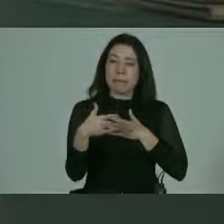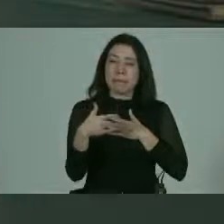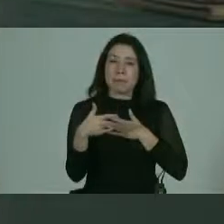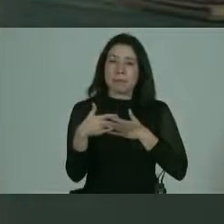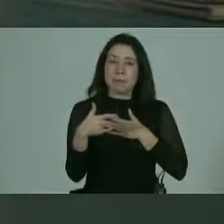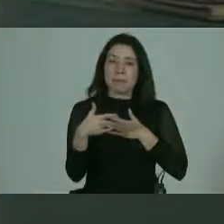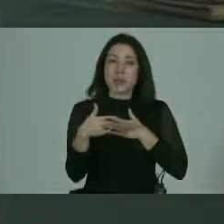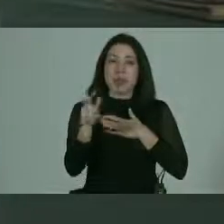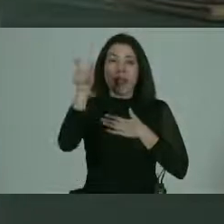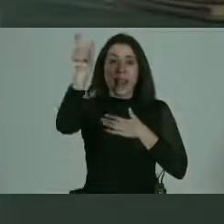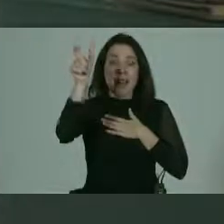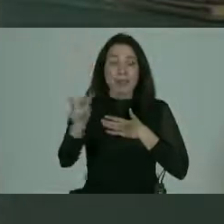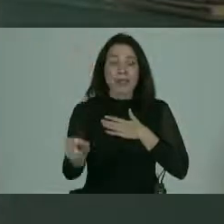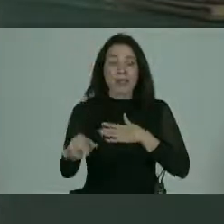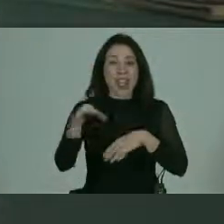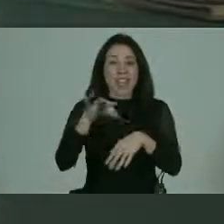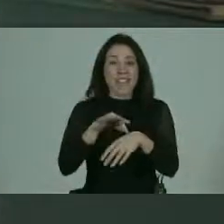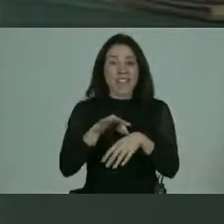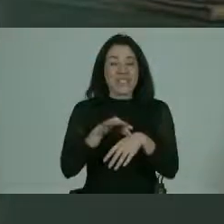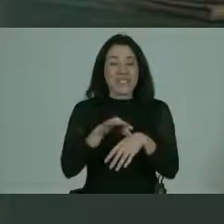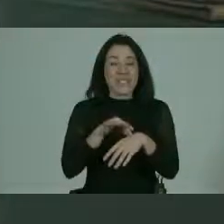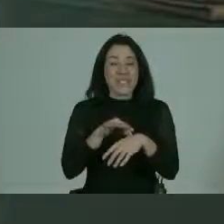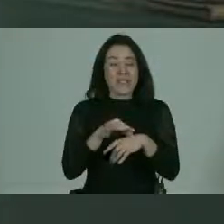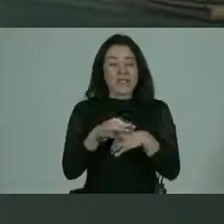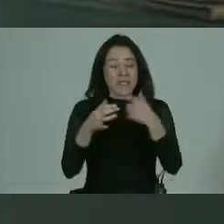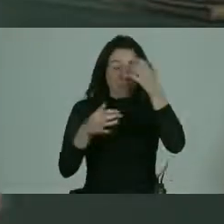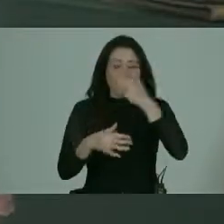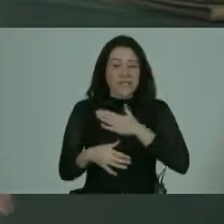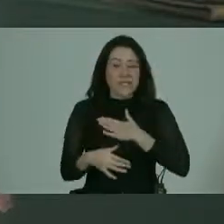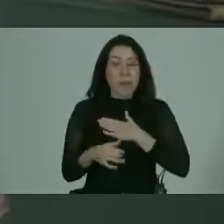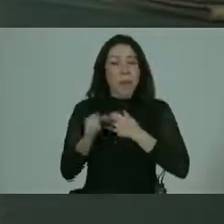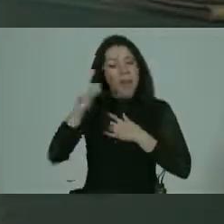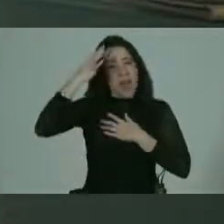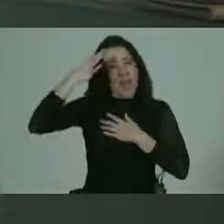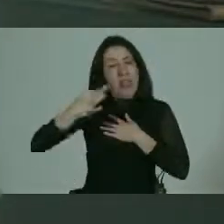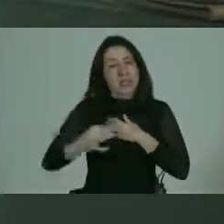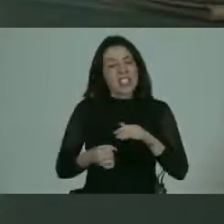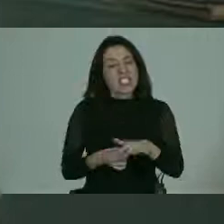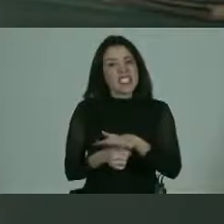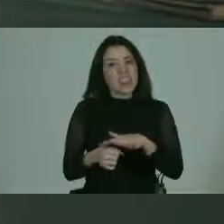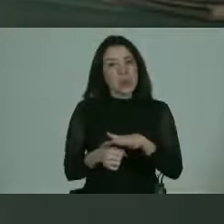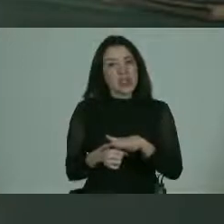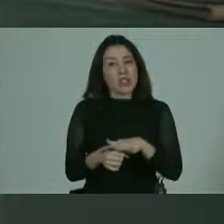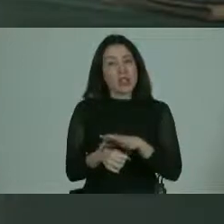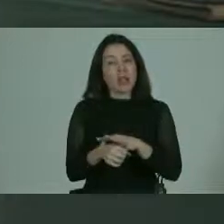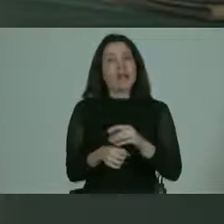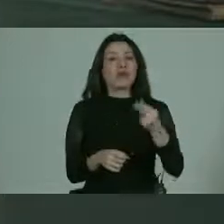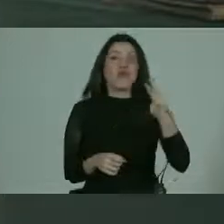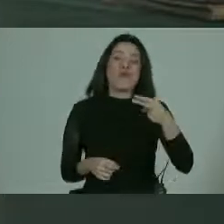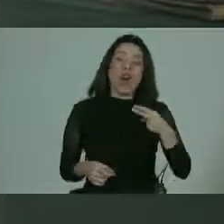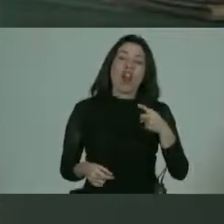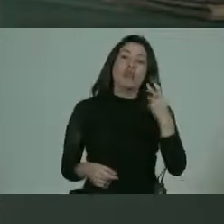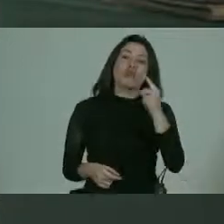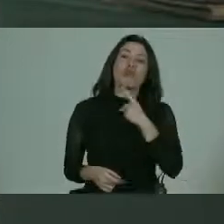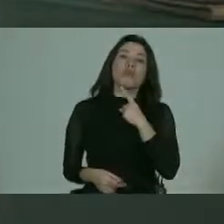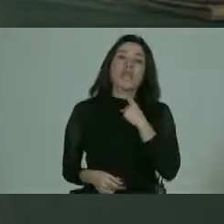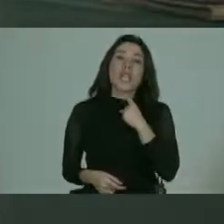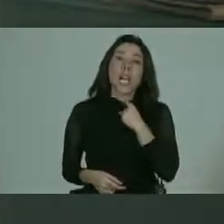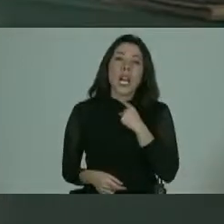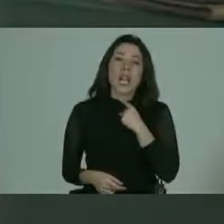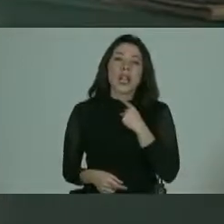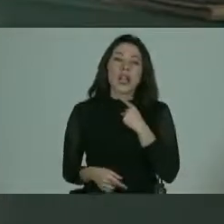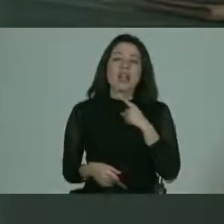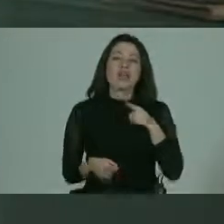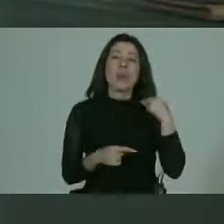de que el paciente pueda decidir en las situaciones clínicas según sus valores según sus intereses según siguió